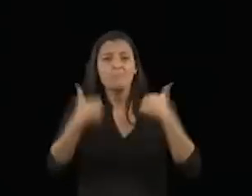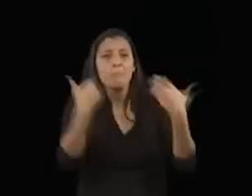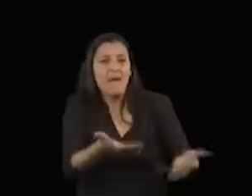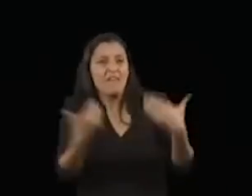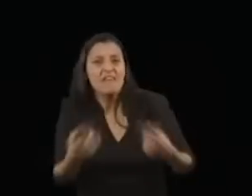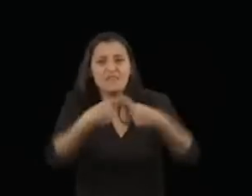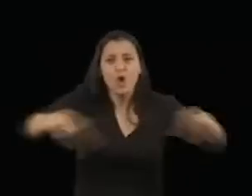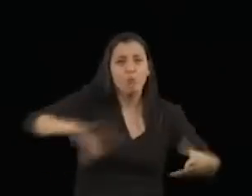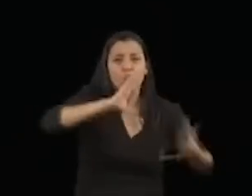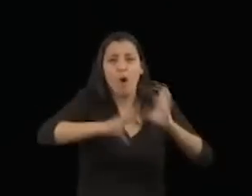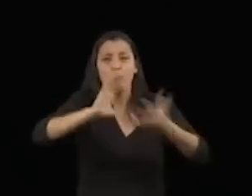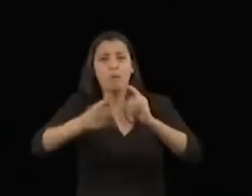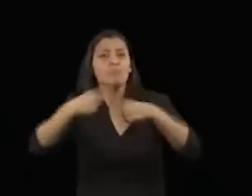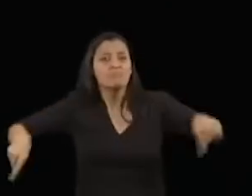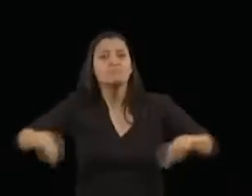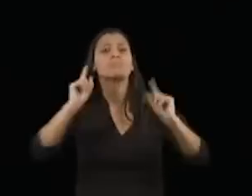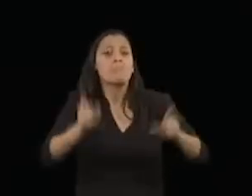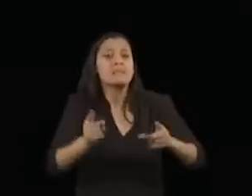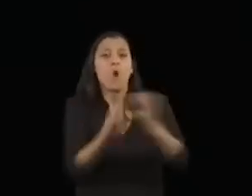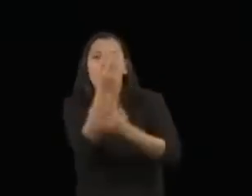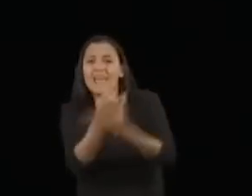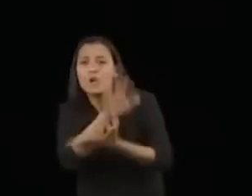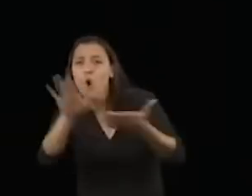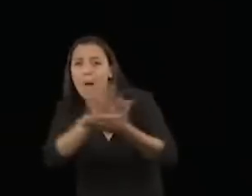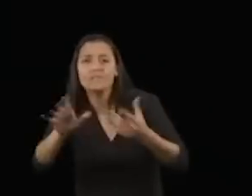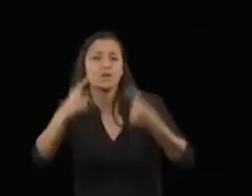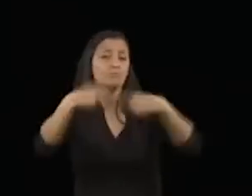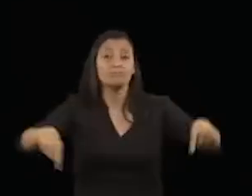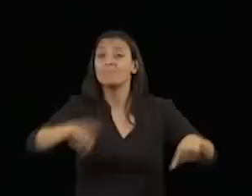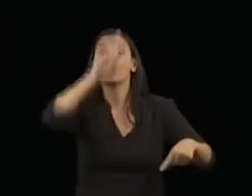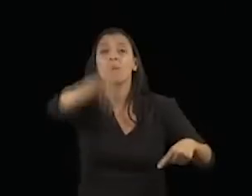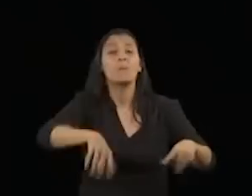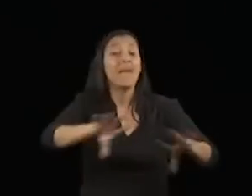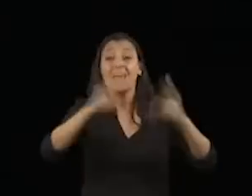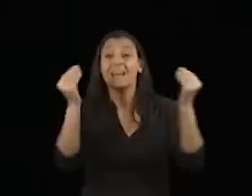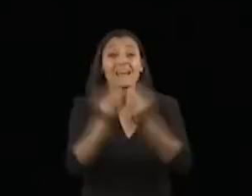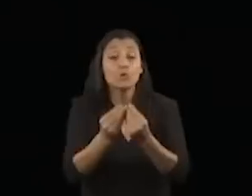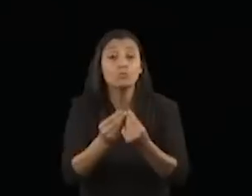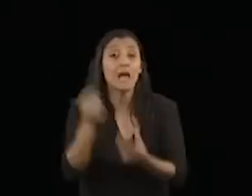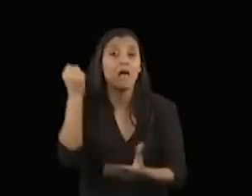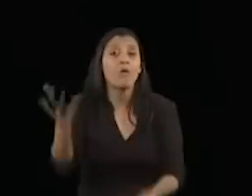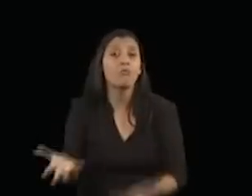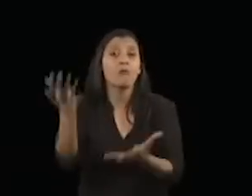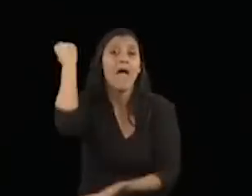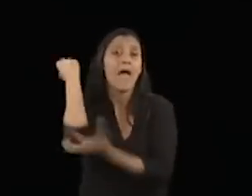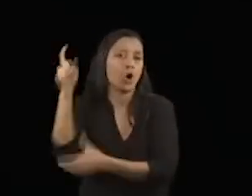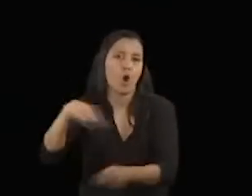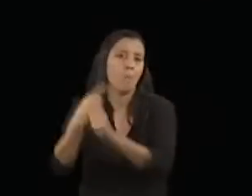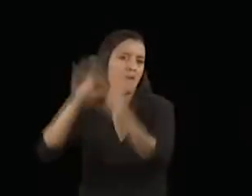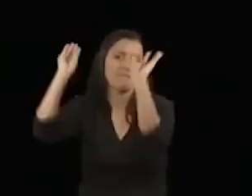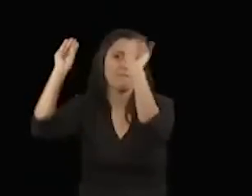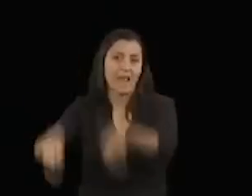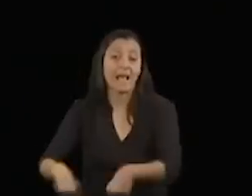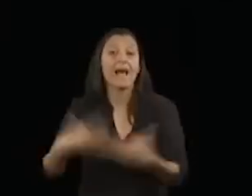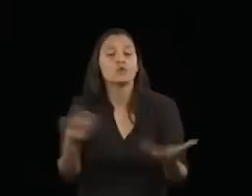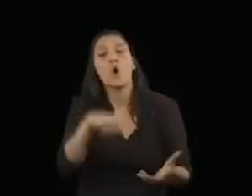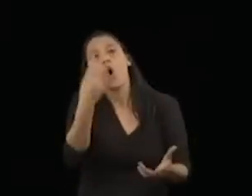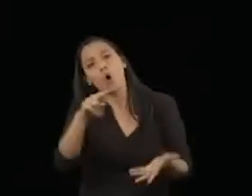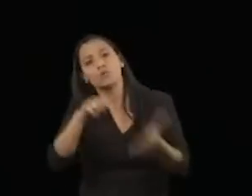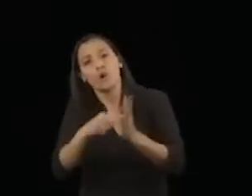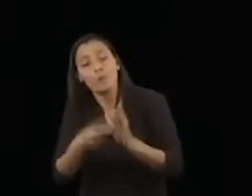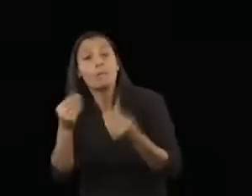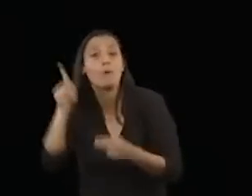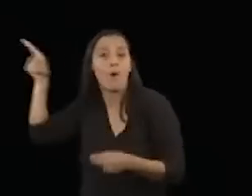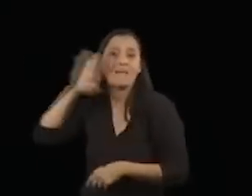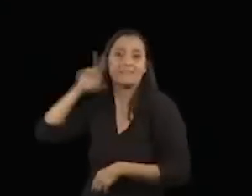están reventando los incentivos a la innovación, están matando el crecimiento económico. ¿Cuál es el problema en el otro polo? ¿Qué es Estados